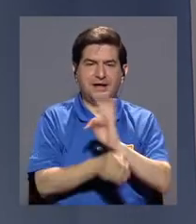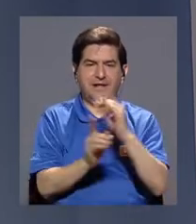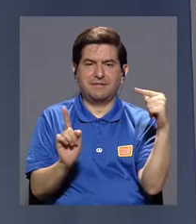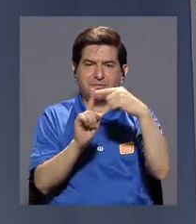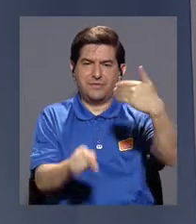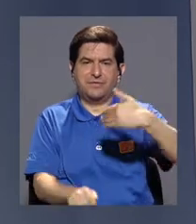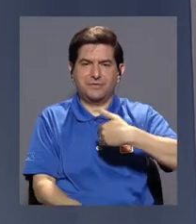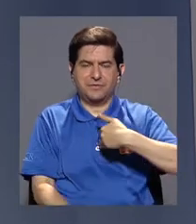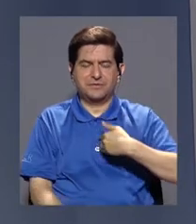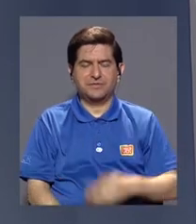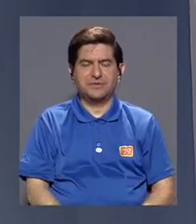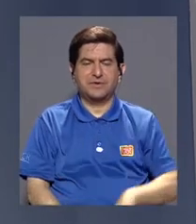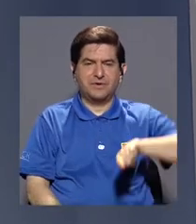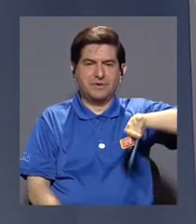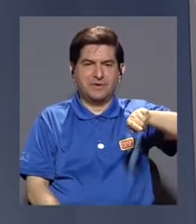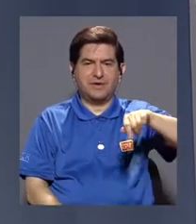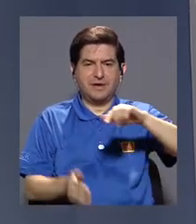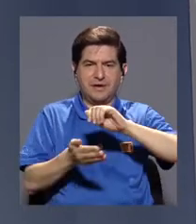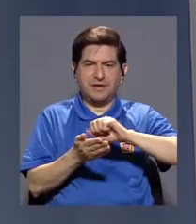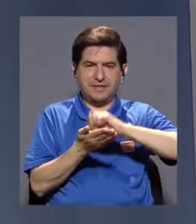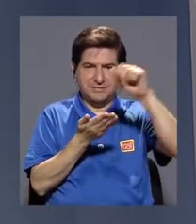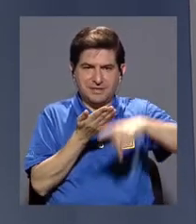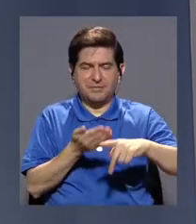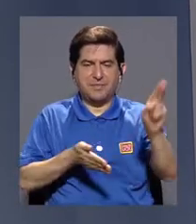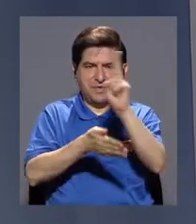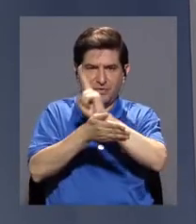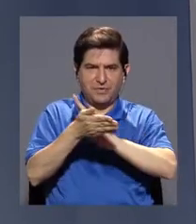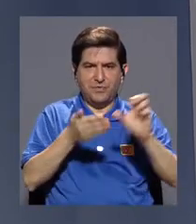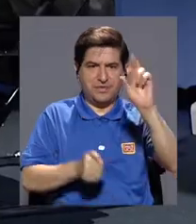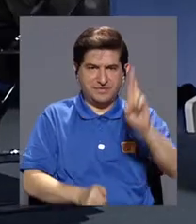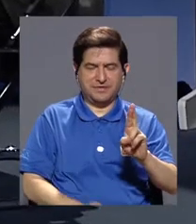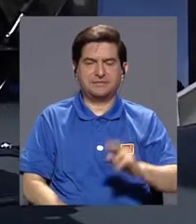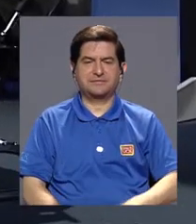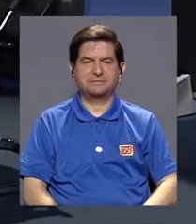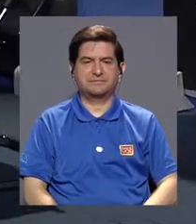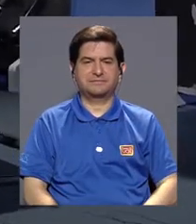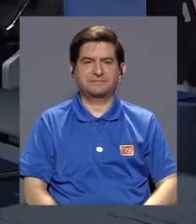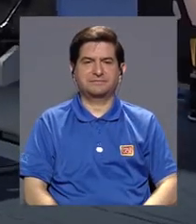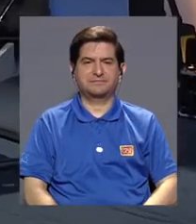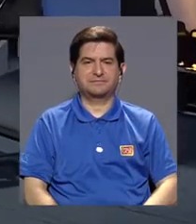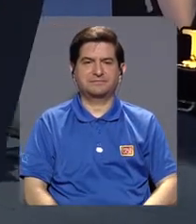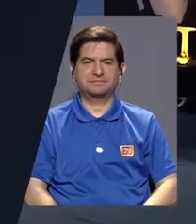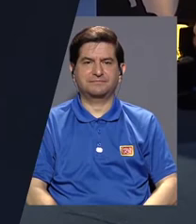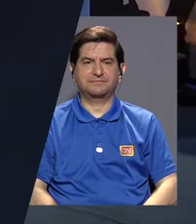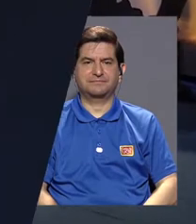Televisión con Sentido acá en el campus Rodrigo Facio, su casa.